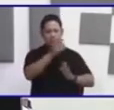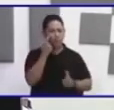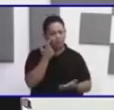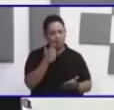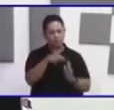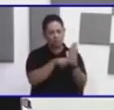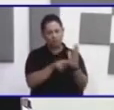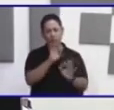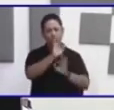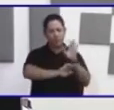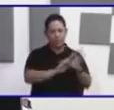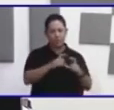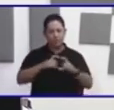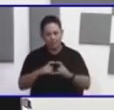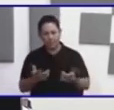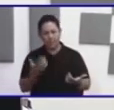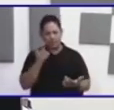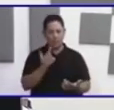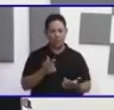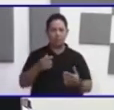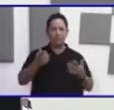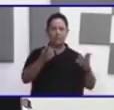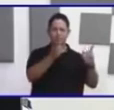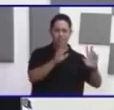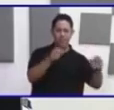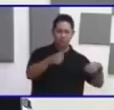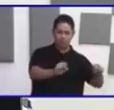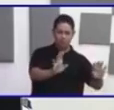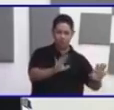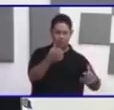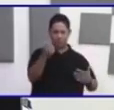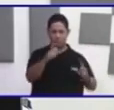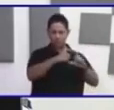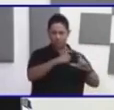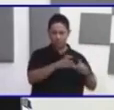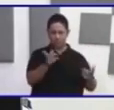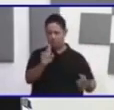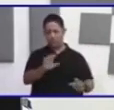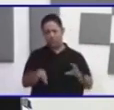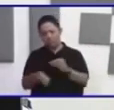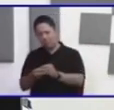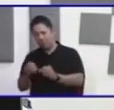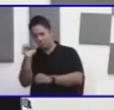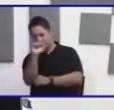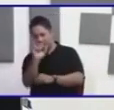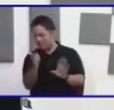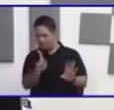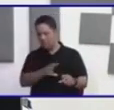tema de motocicletas, sino también con el tema de violencia intrafamiliar, con el tema de tolerancia, precisamente para salvaguardar la